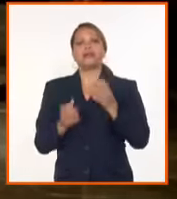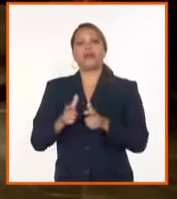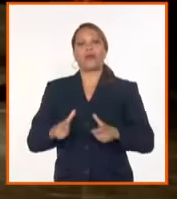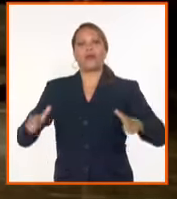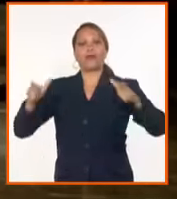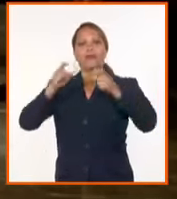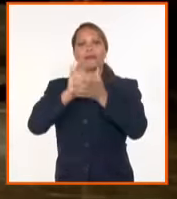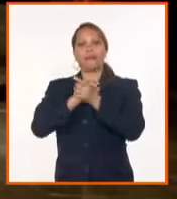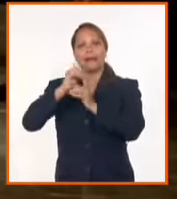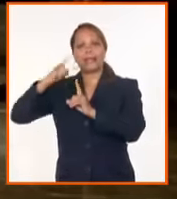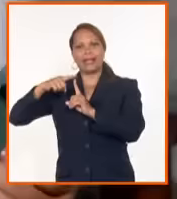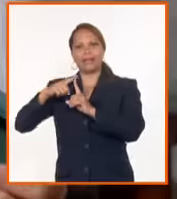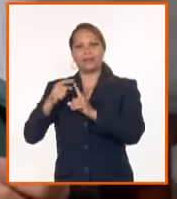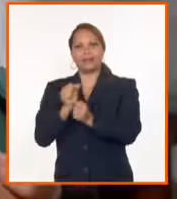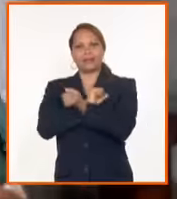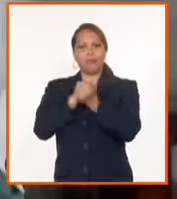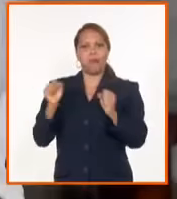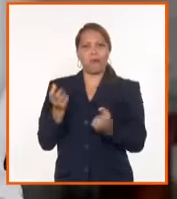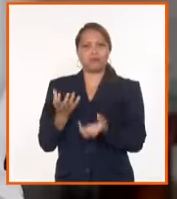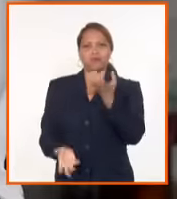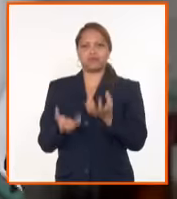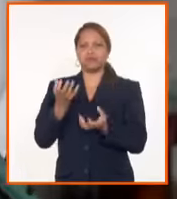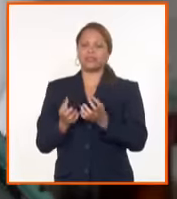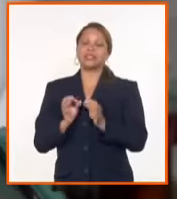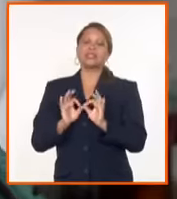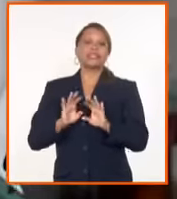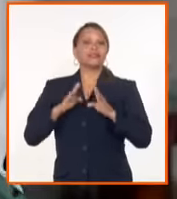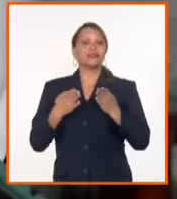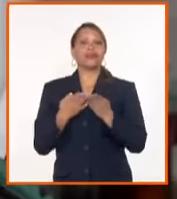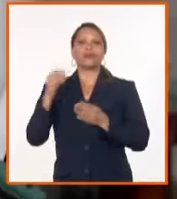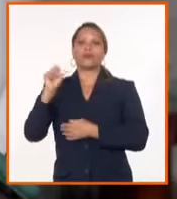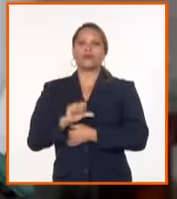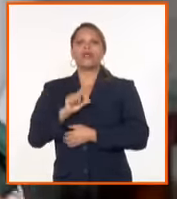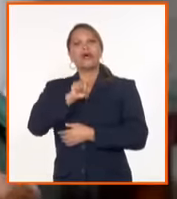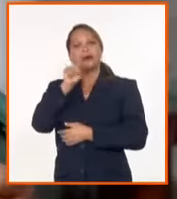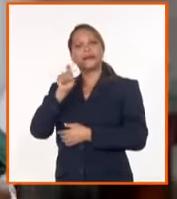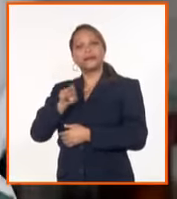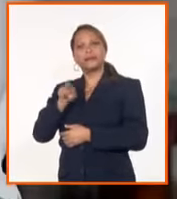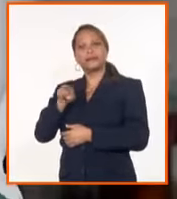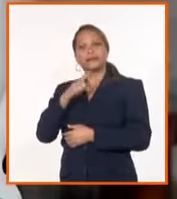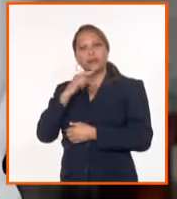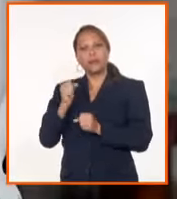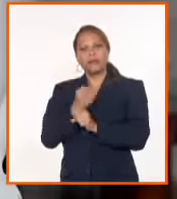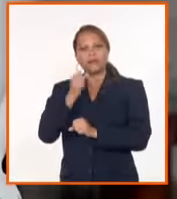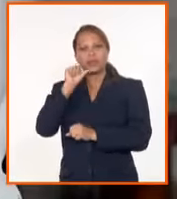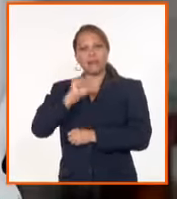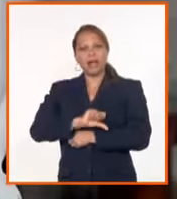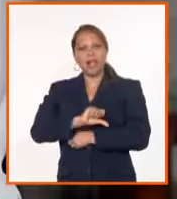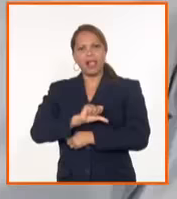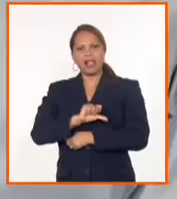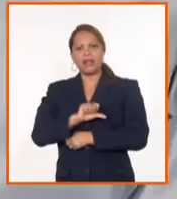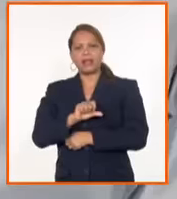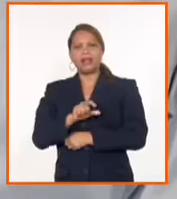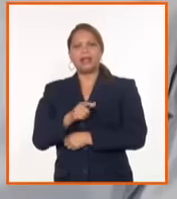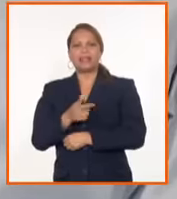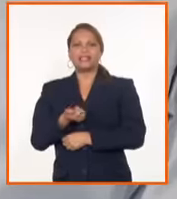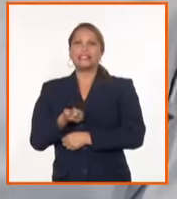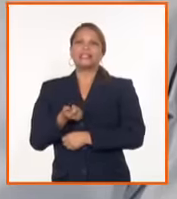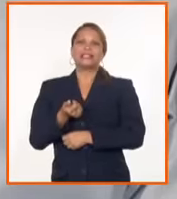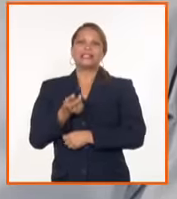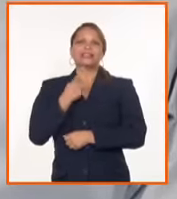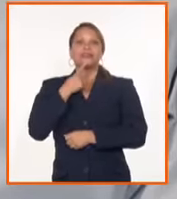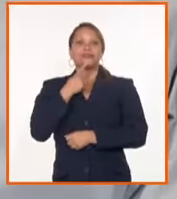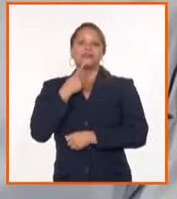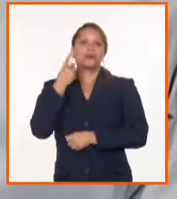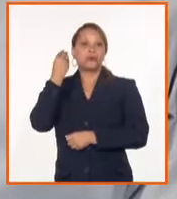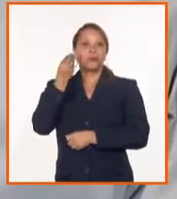supertanquero. Y yo pregunto, ¿cree Díaz-Canel que tiene mala suerte? Yo creo que los que hablan de la suerte se tienen que dar cuenta